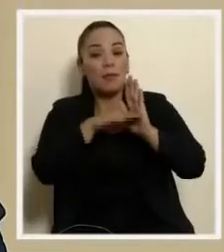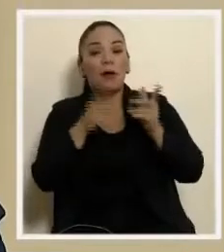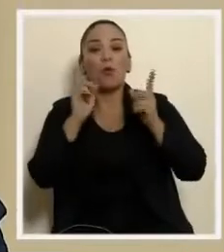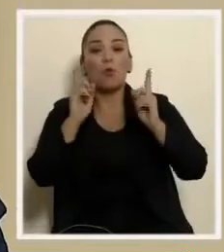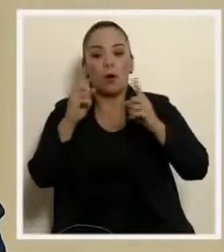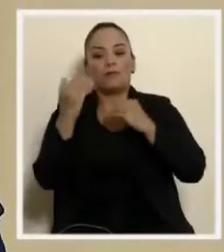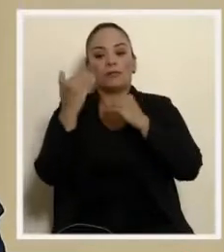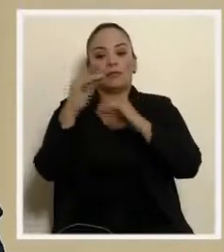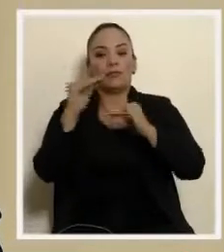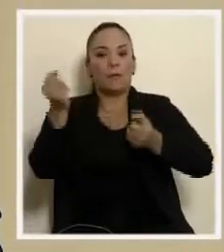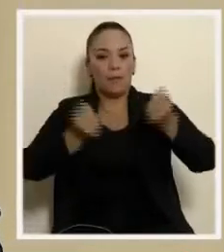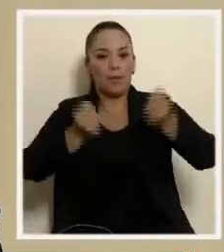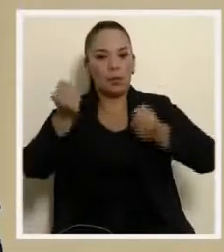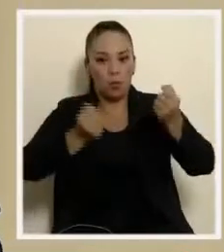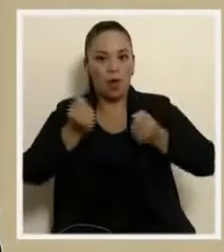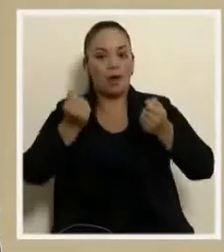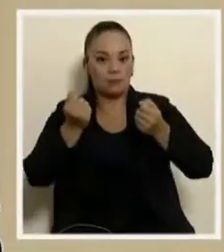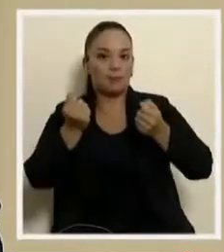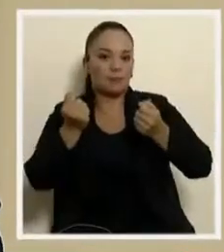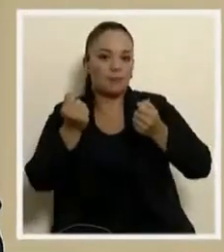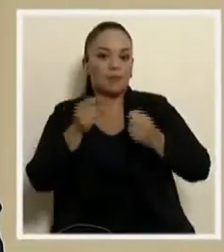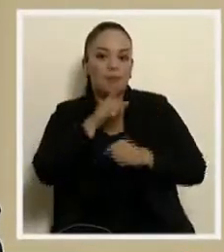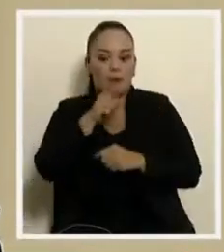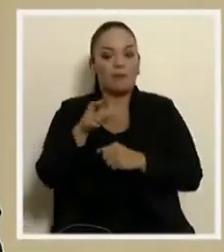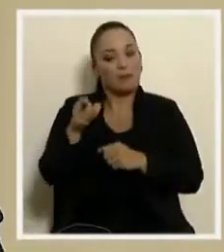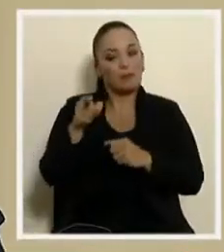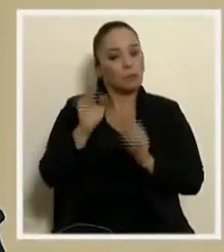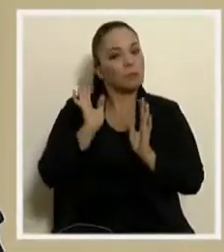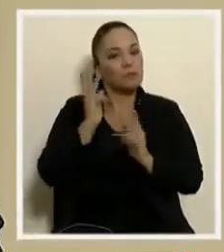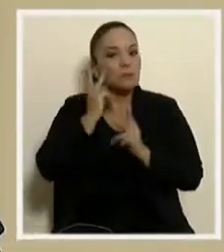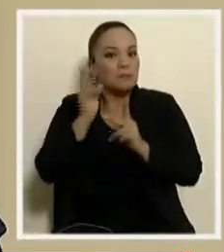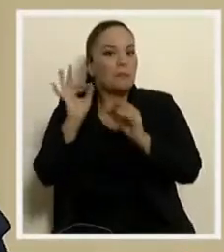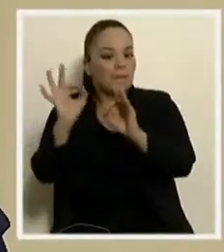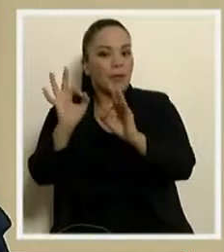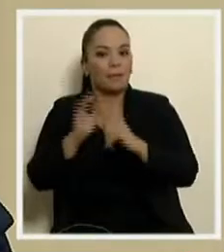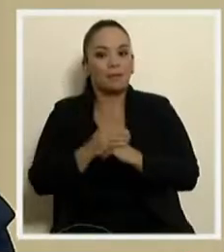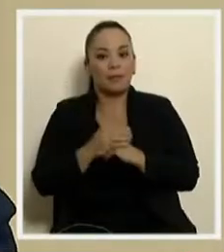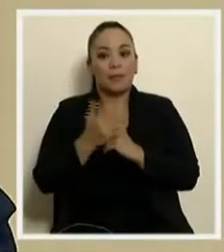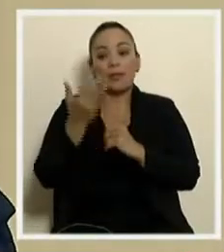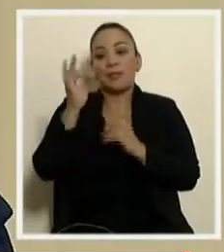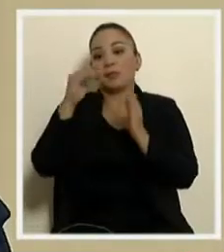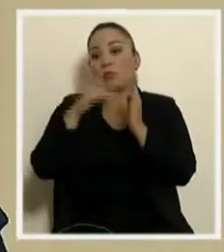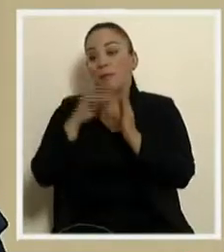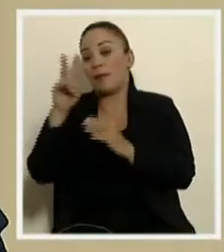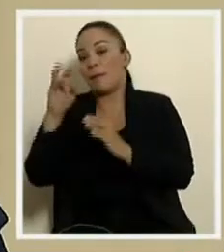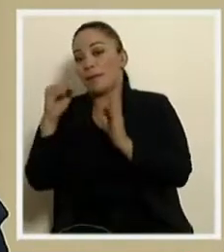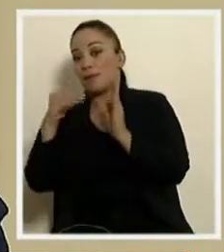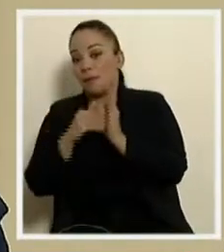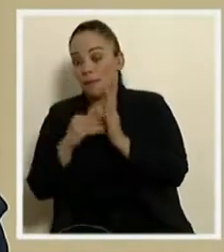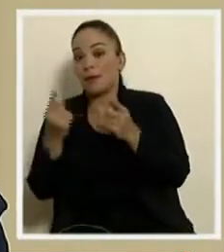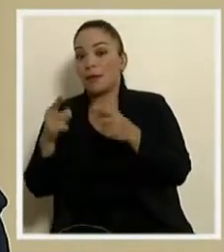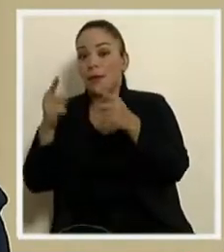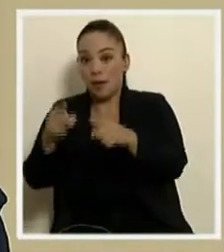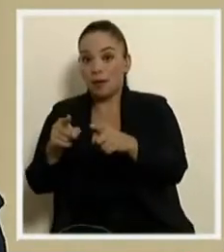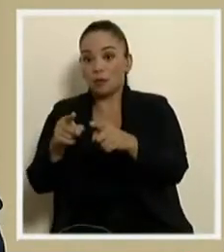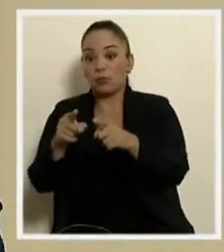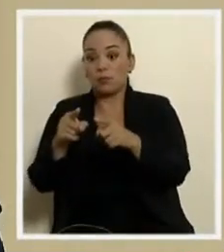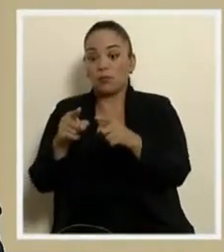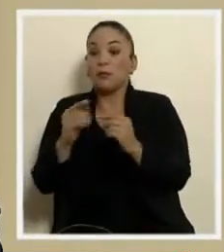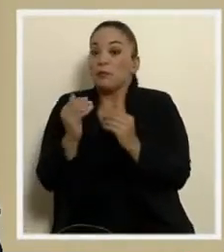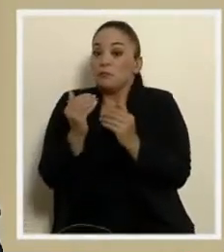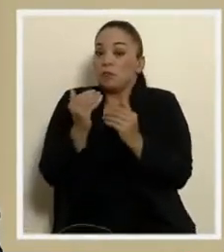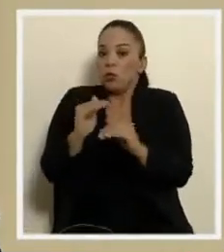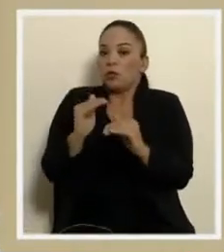vehicular sanitaria, que ha demostrado efectividad. En el promedio de los 19.000, 20.000 casos se contienen a partir